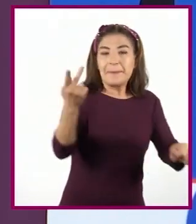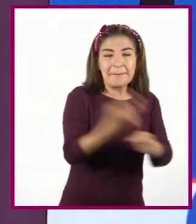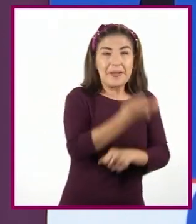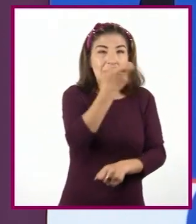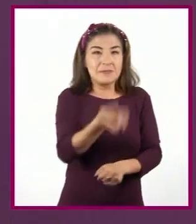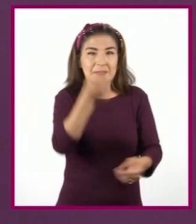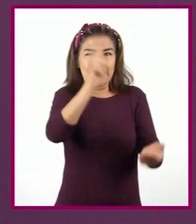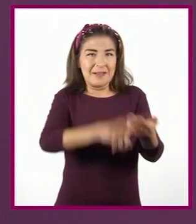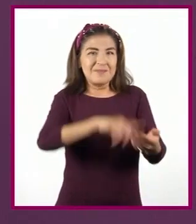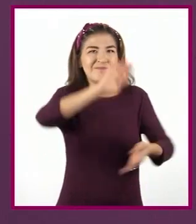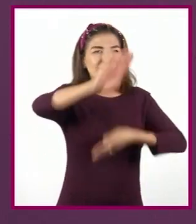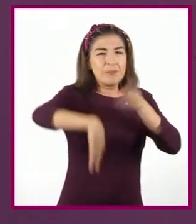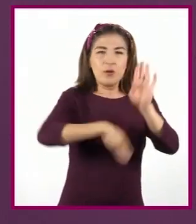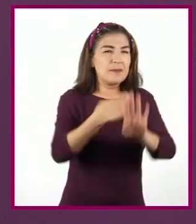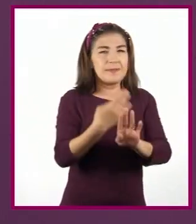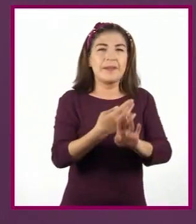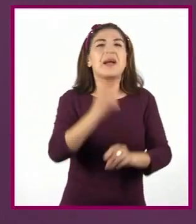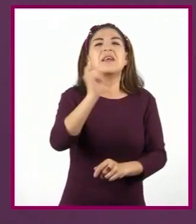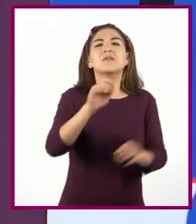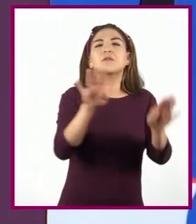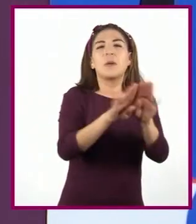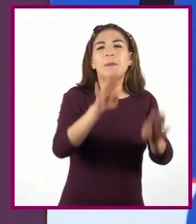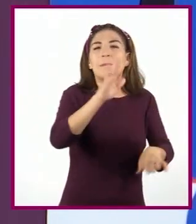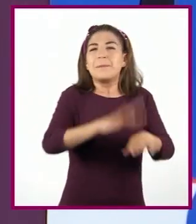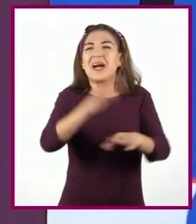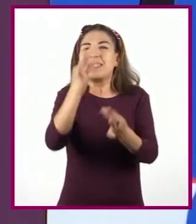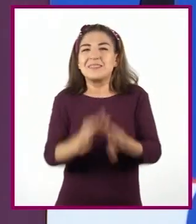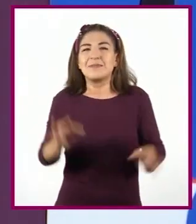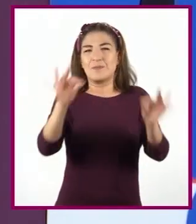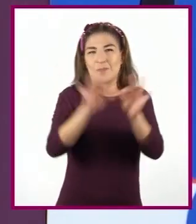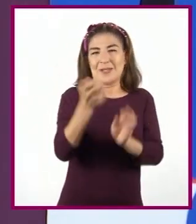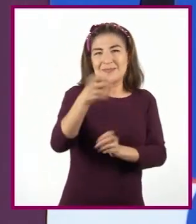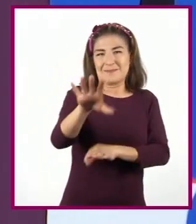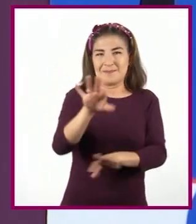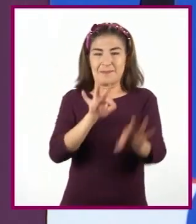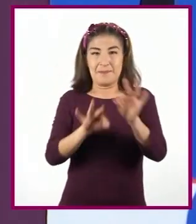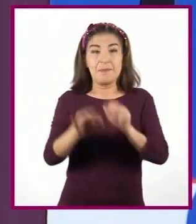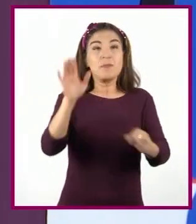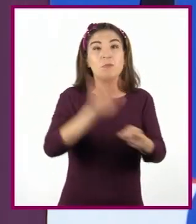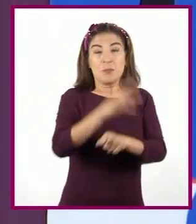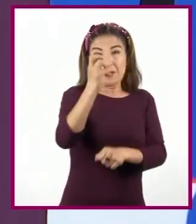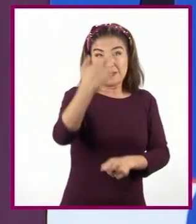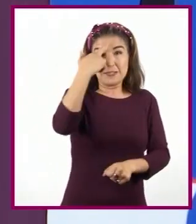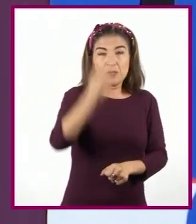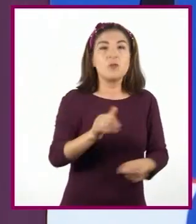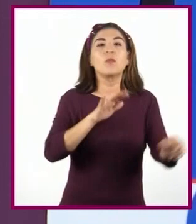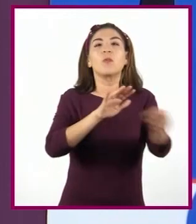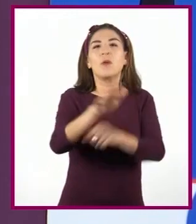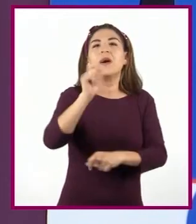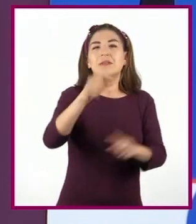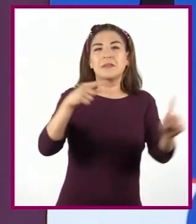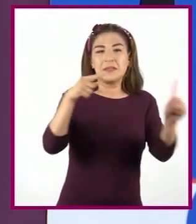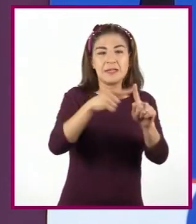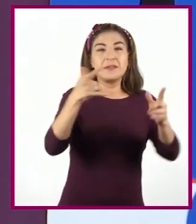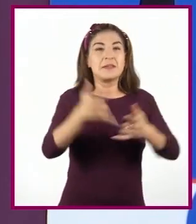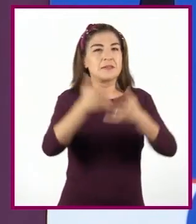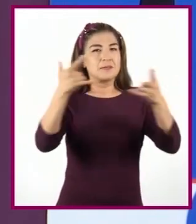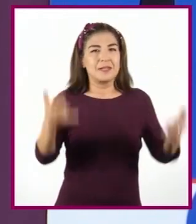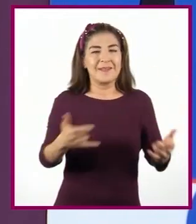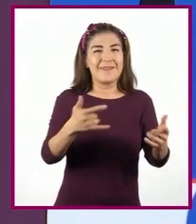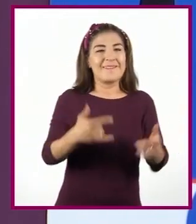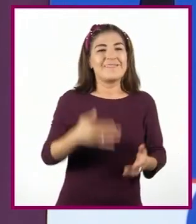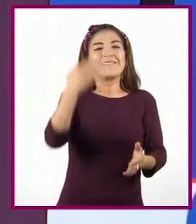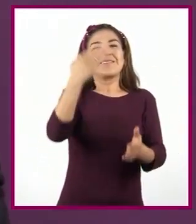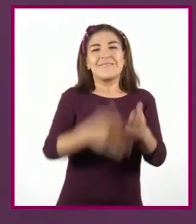mundo que habitan, sino solo los momentos más importantes. Por lo cual hay aspectos de los personajes y de la historia que no